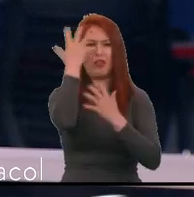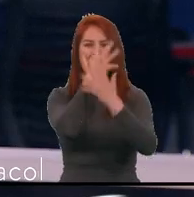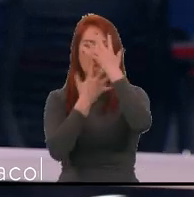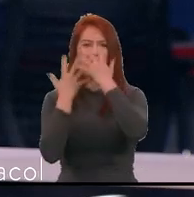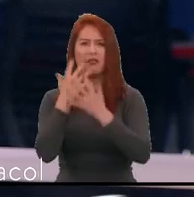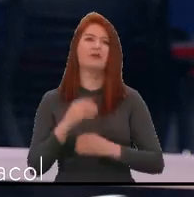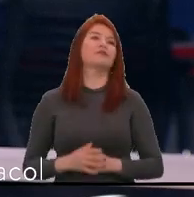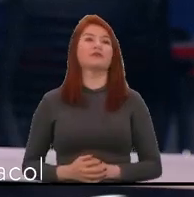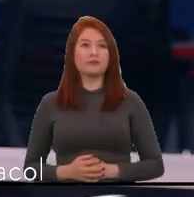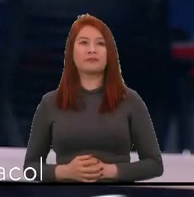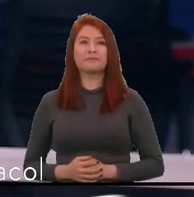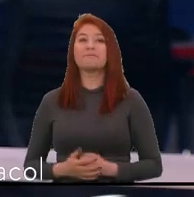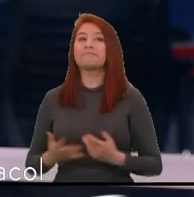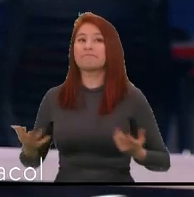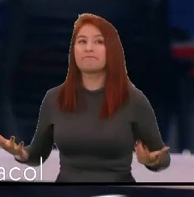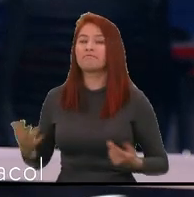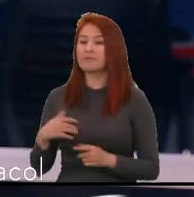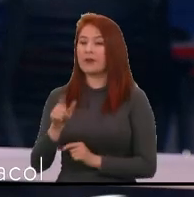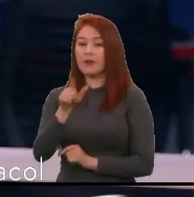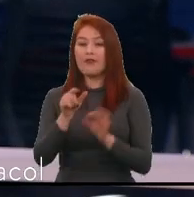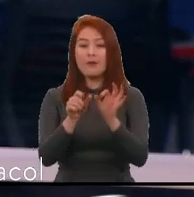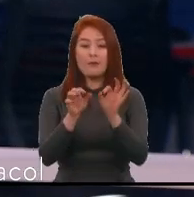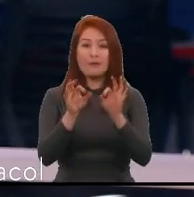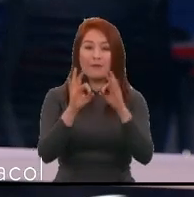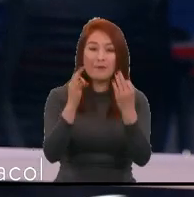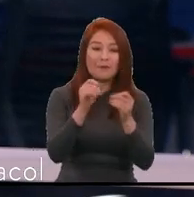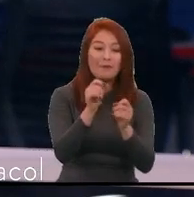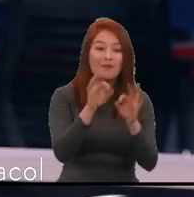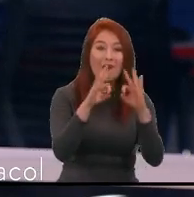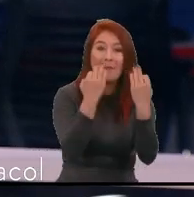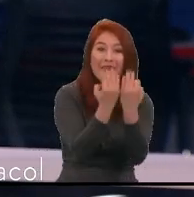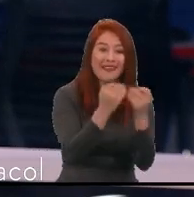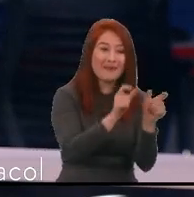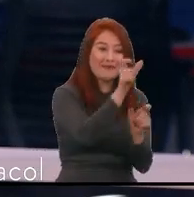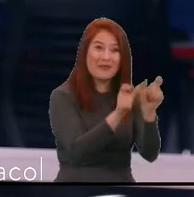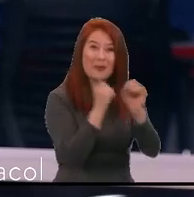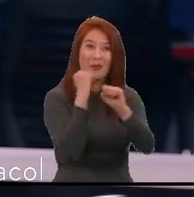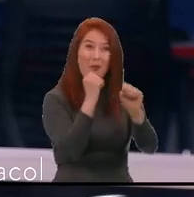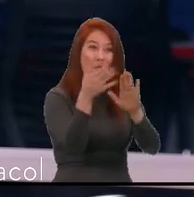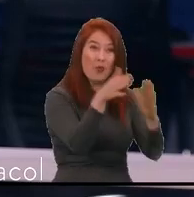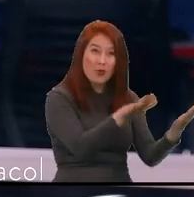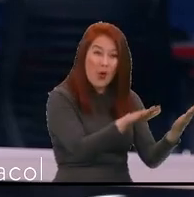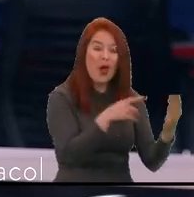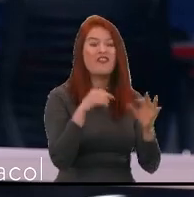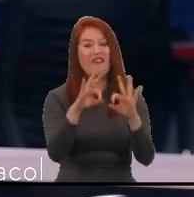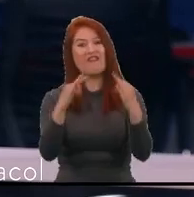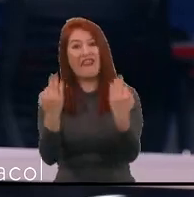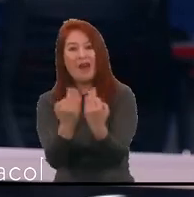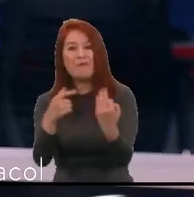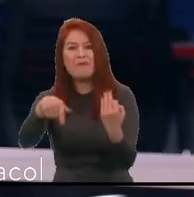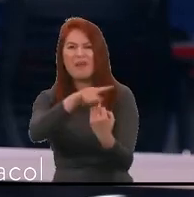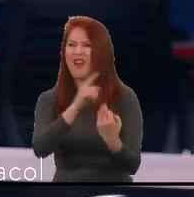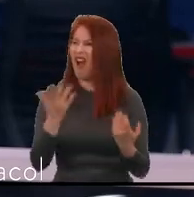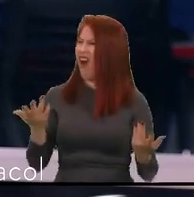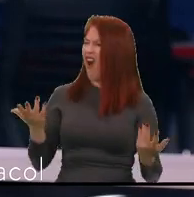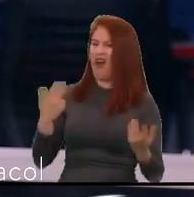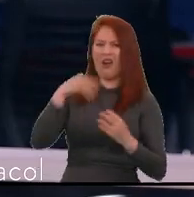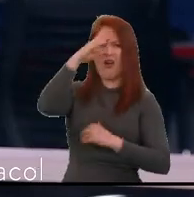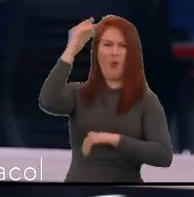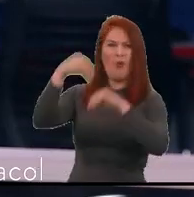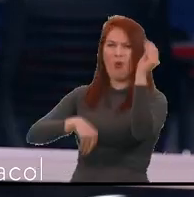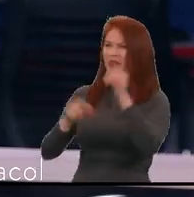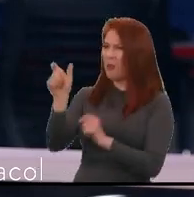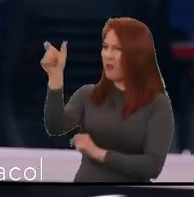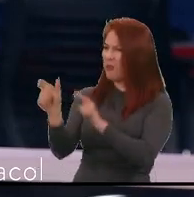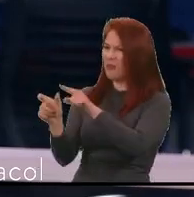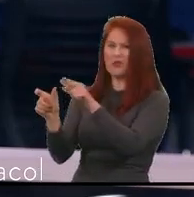Pues precisamente familiares de los 8 jóvenes asesinados en esta masacre rechazaron la condena de 11 años, afirman que es mínima para este crimen.